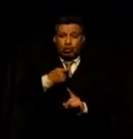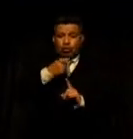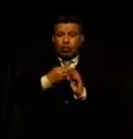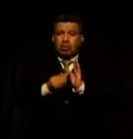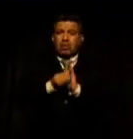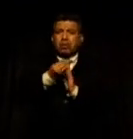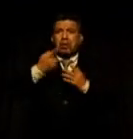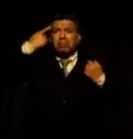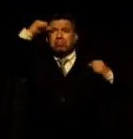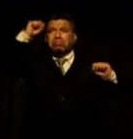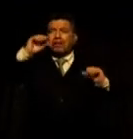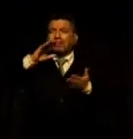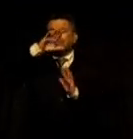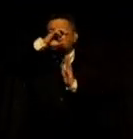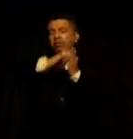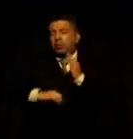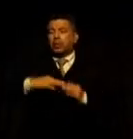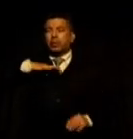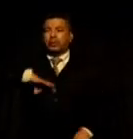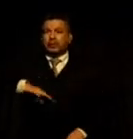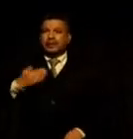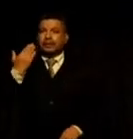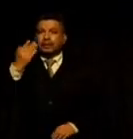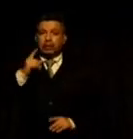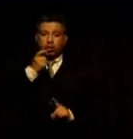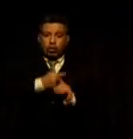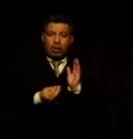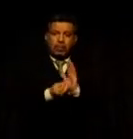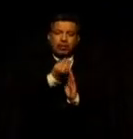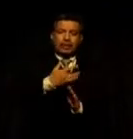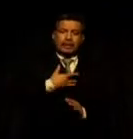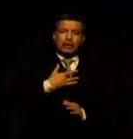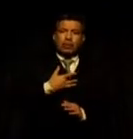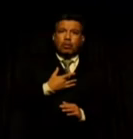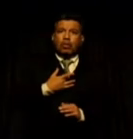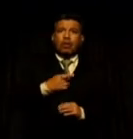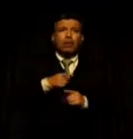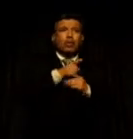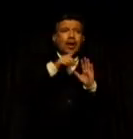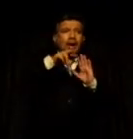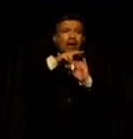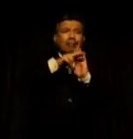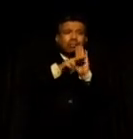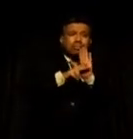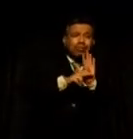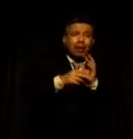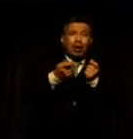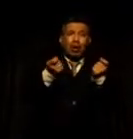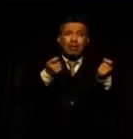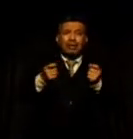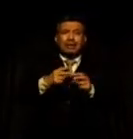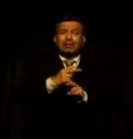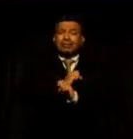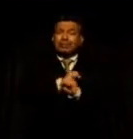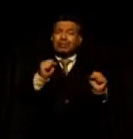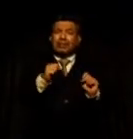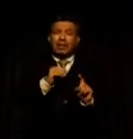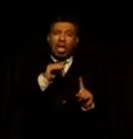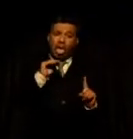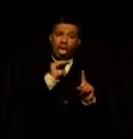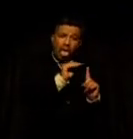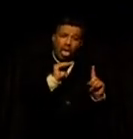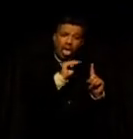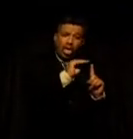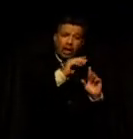no tiene que preocuparse porque de masco emprendedor siente uno que es muy incansable esa regulación y es difícil poder influenciar la de